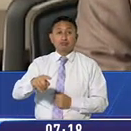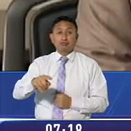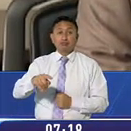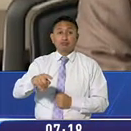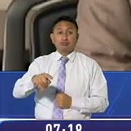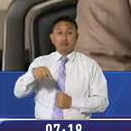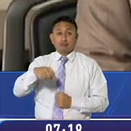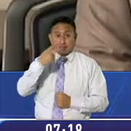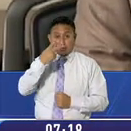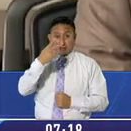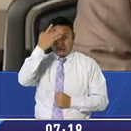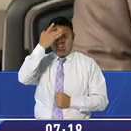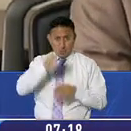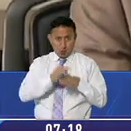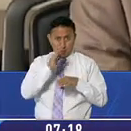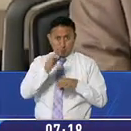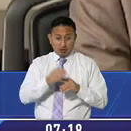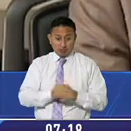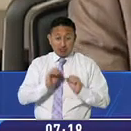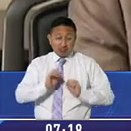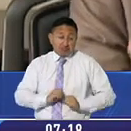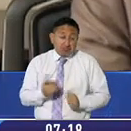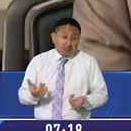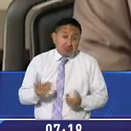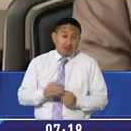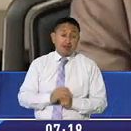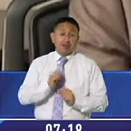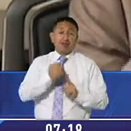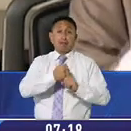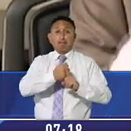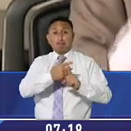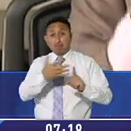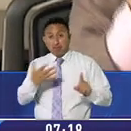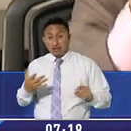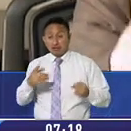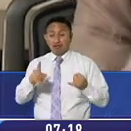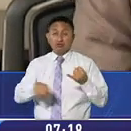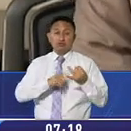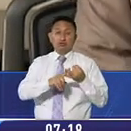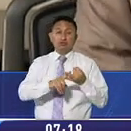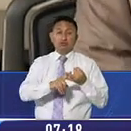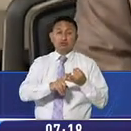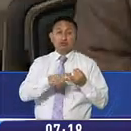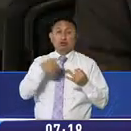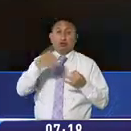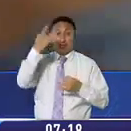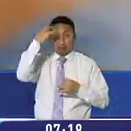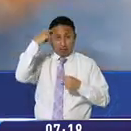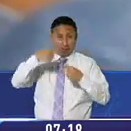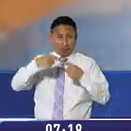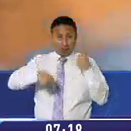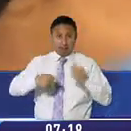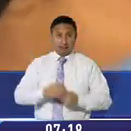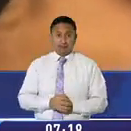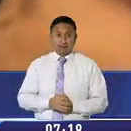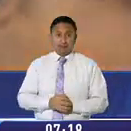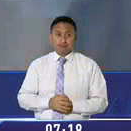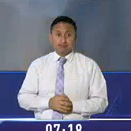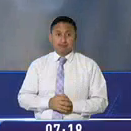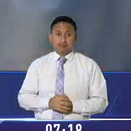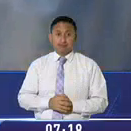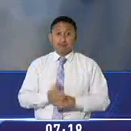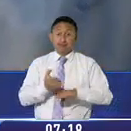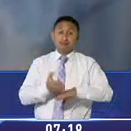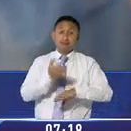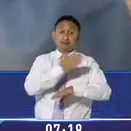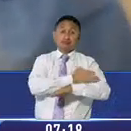vivimos. Se nos pueden estar muriendo por el infarto, se nos pueden estar muriendo por el infarto cerebral. En los últimos días, aquí efectuaron más